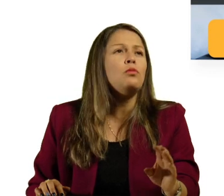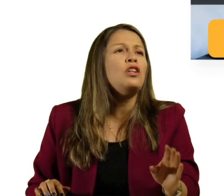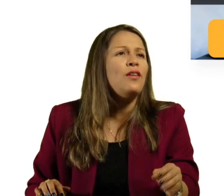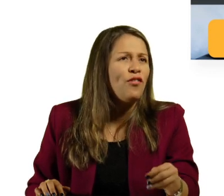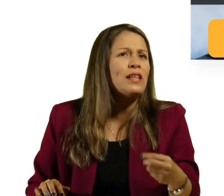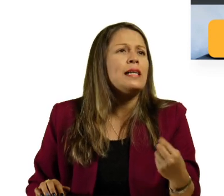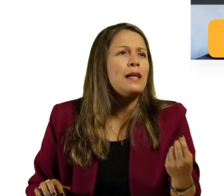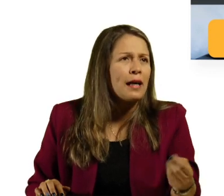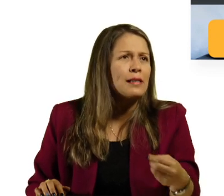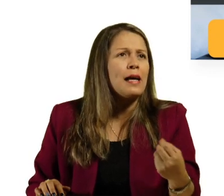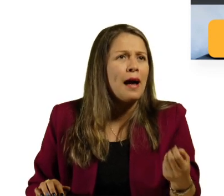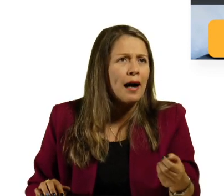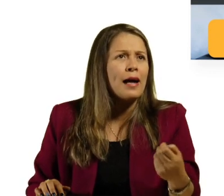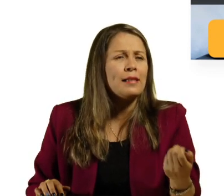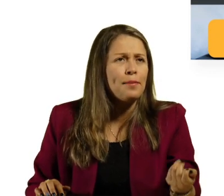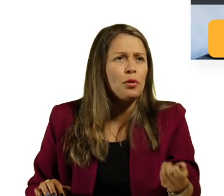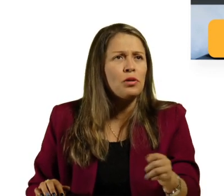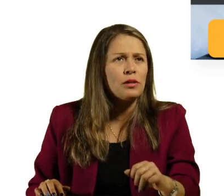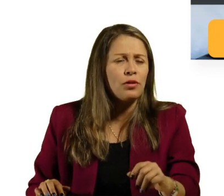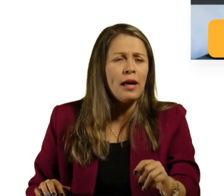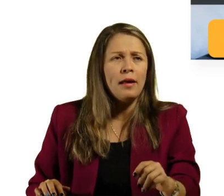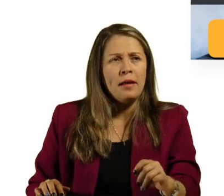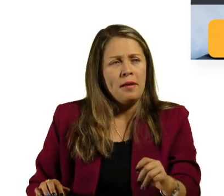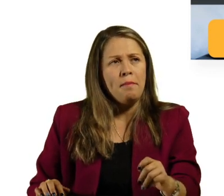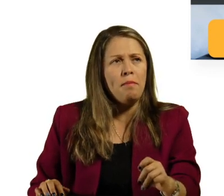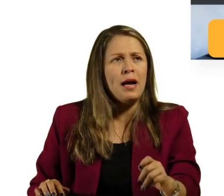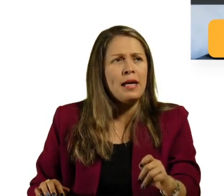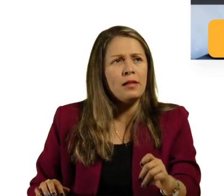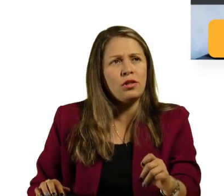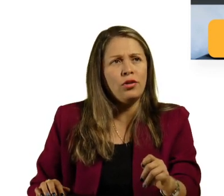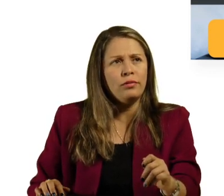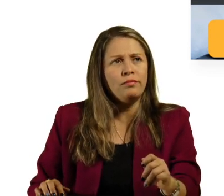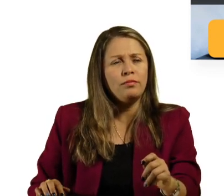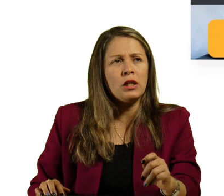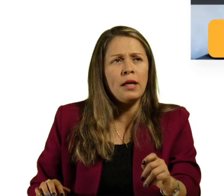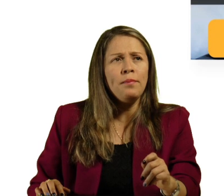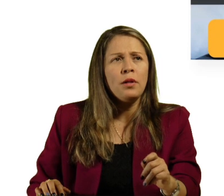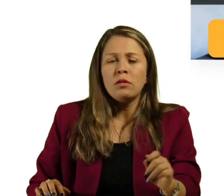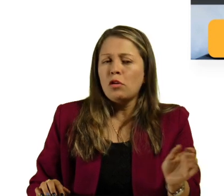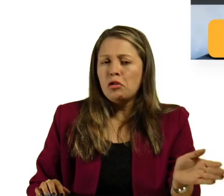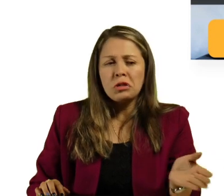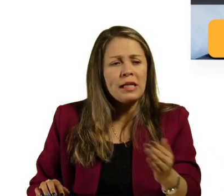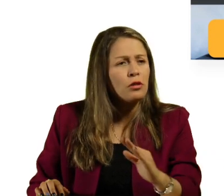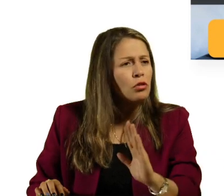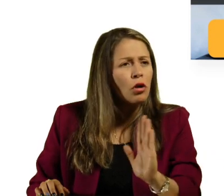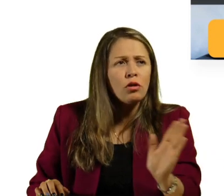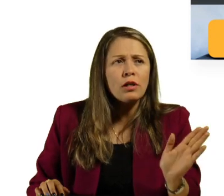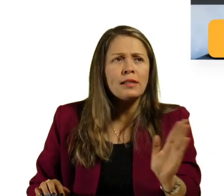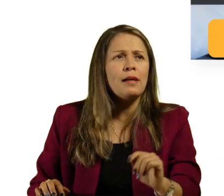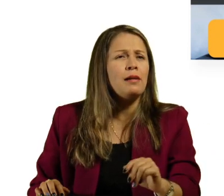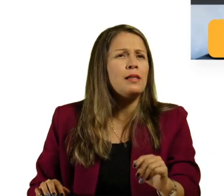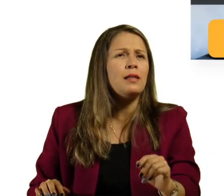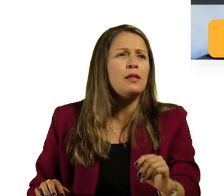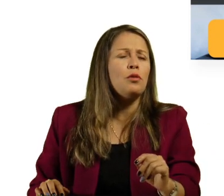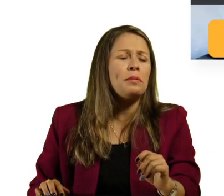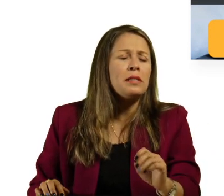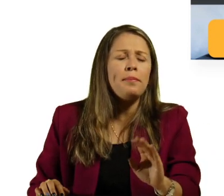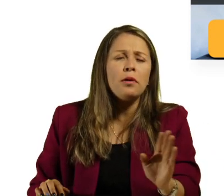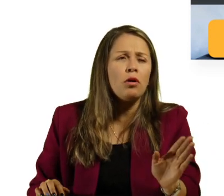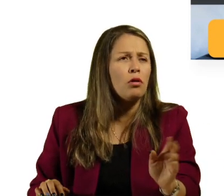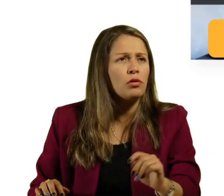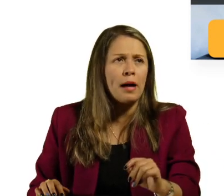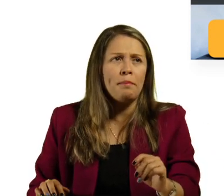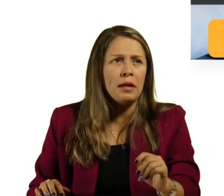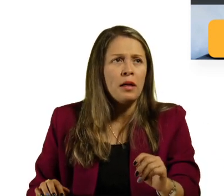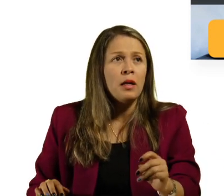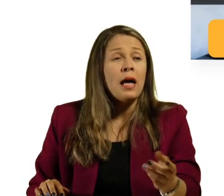es muy difícil que se haga ese proceso de variación, ¿sí? Entonces, los gastos son los que establecen desde un principio y